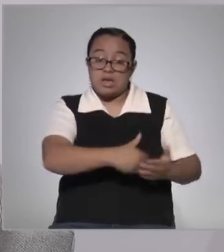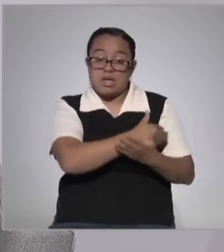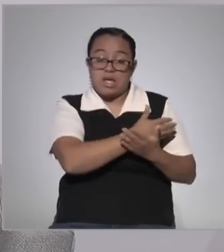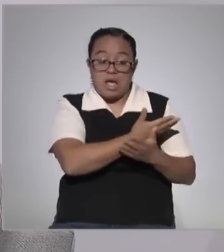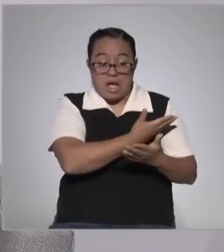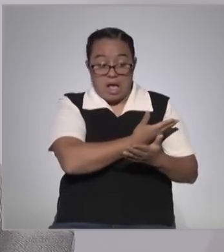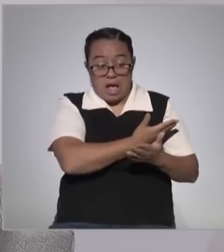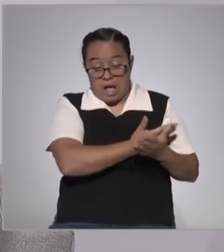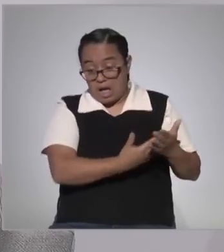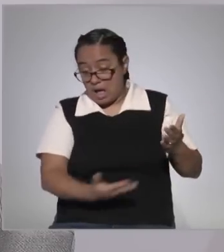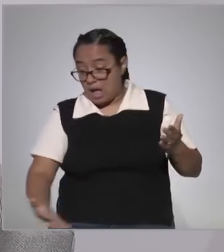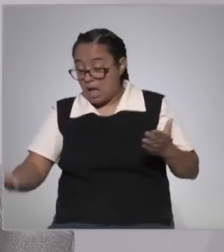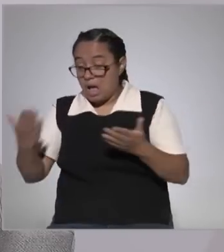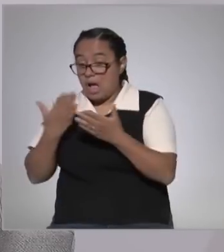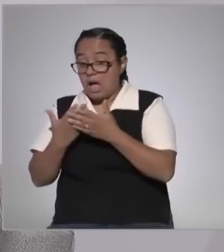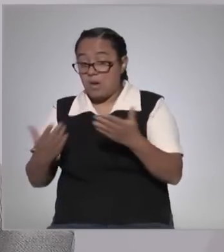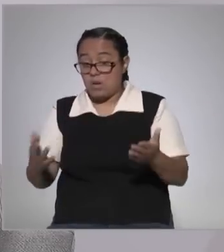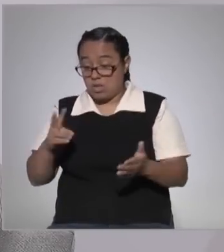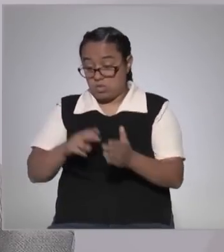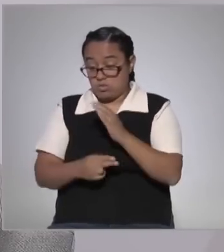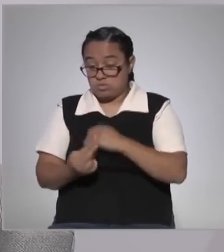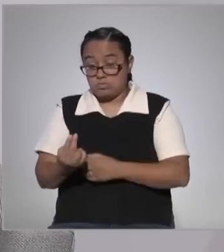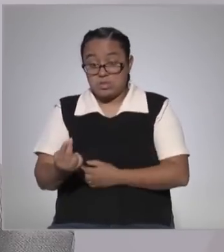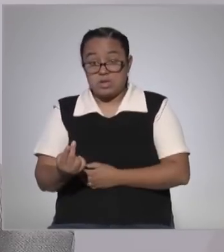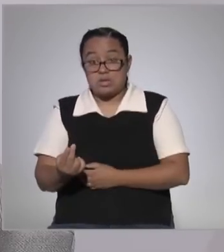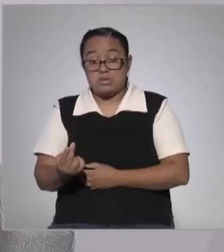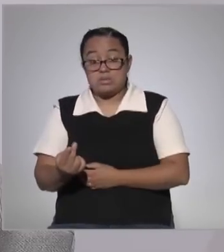hasta ahorita 2025.